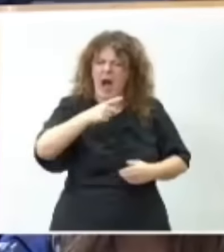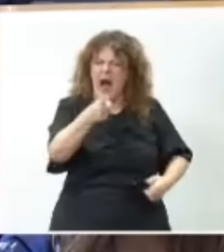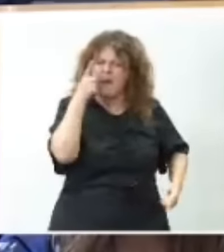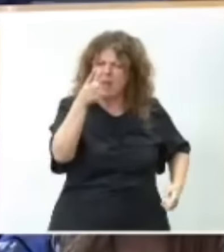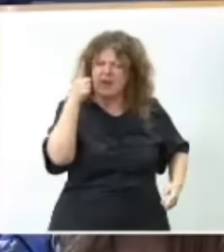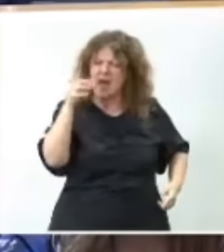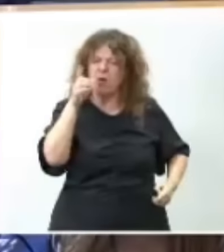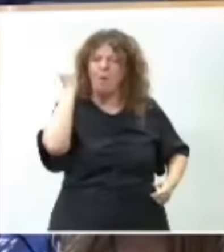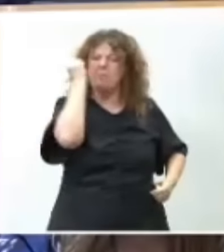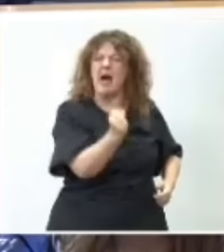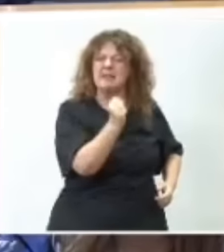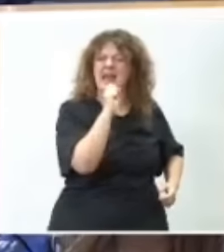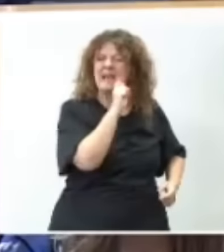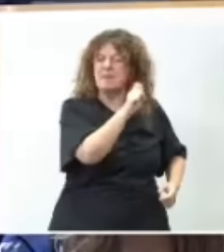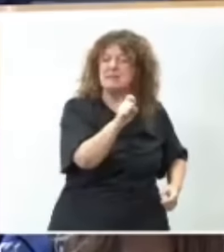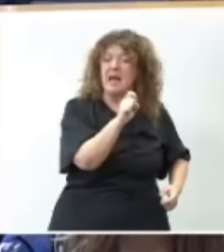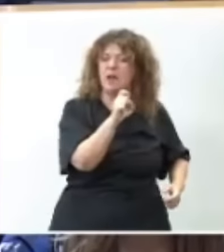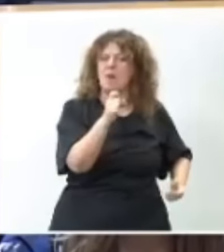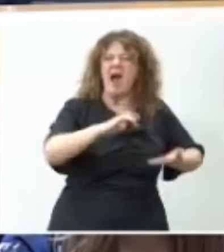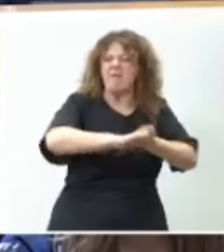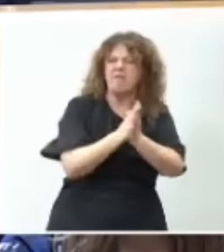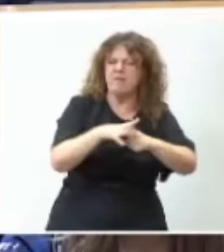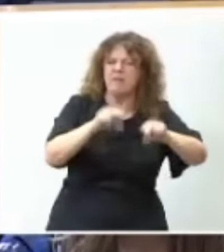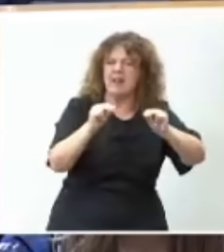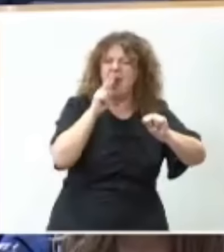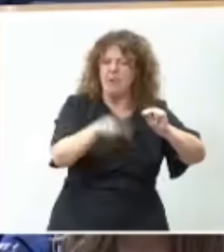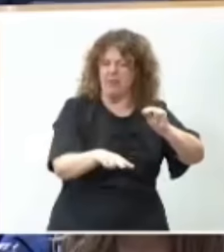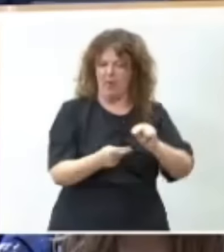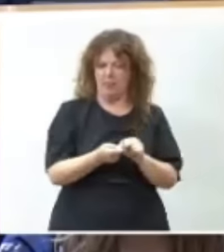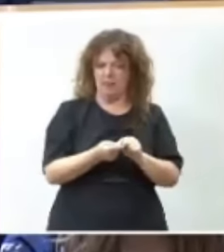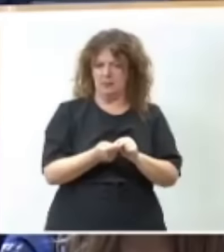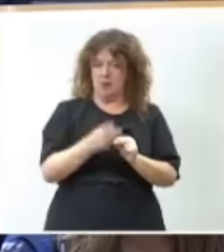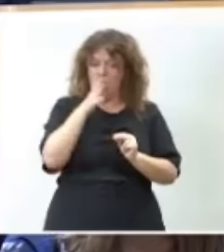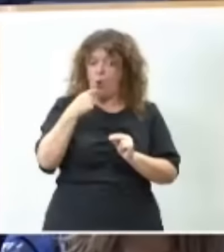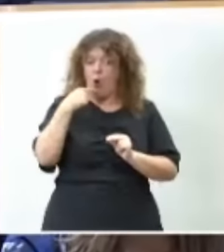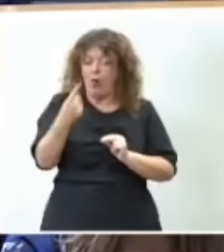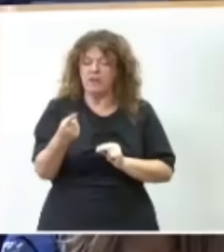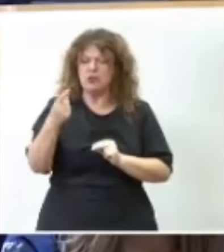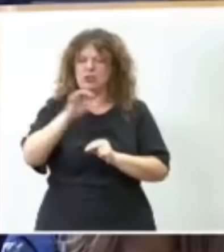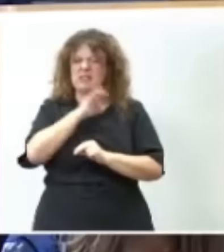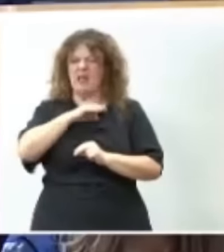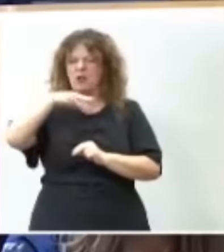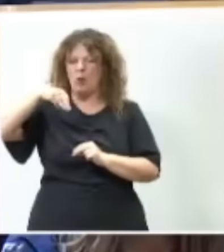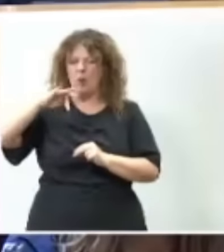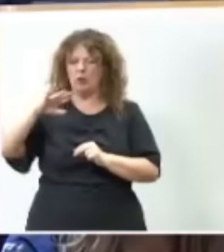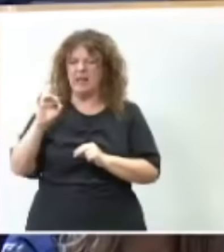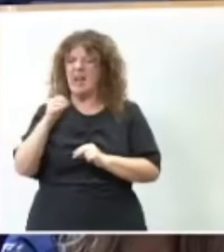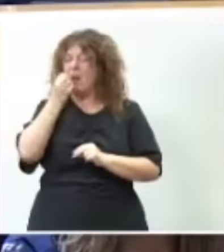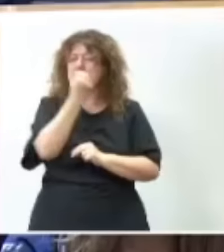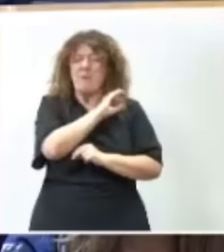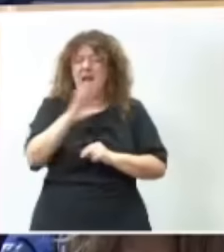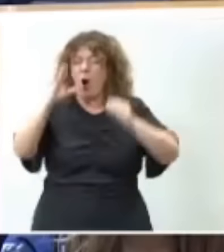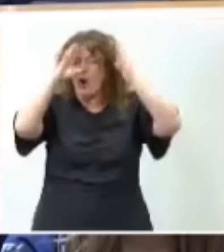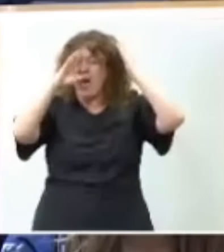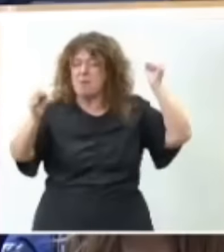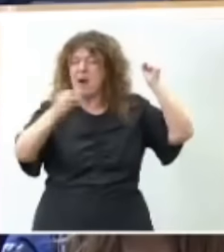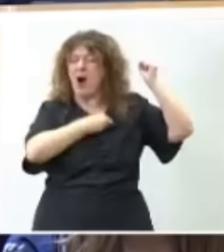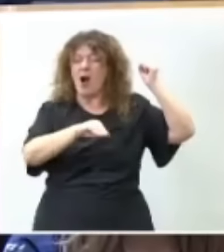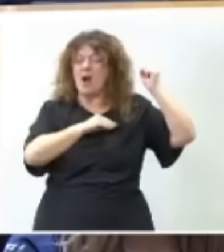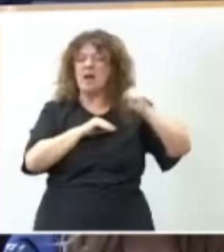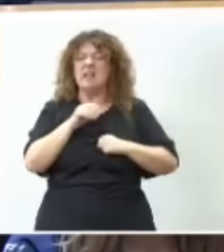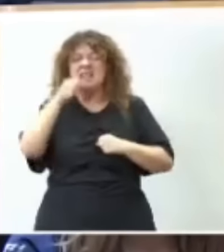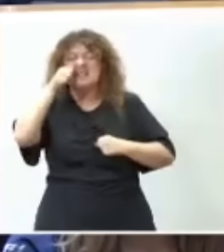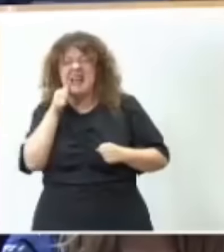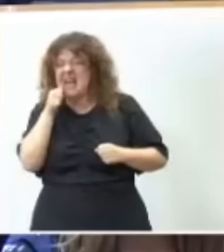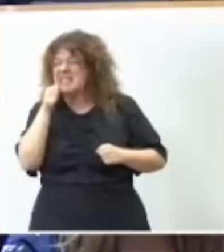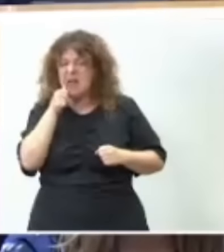al mensajero para acabar con la verdad. Y termino, por cierto, porque lo decía la señora Montero, el mejor embajador de España no es el señor